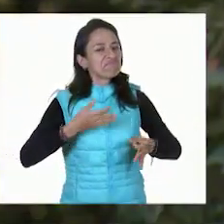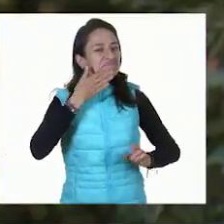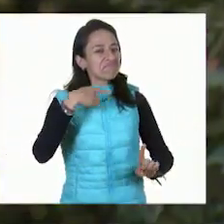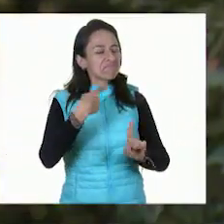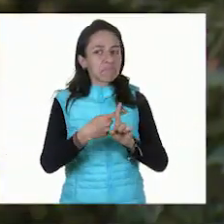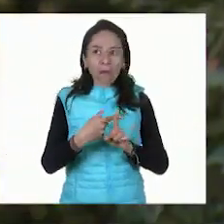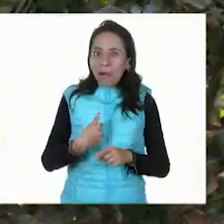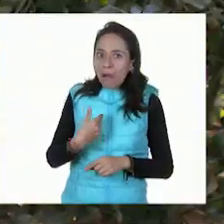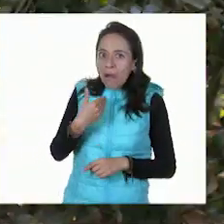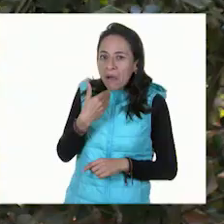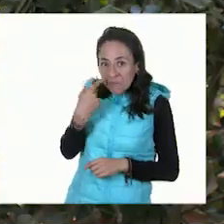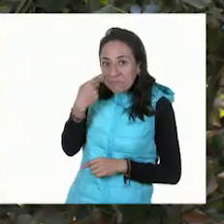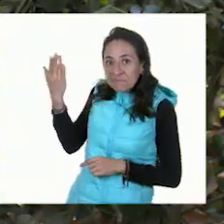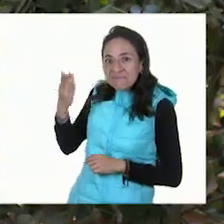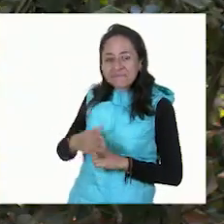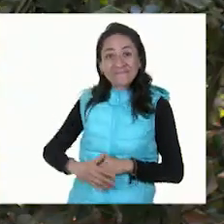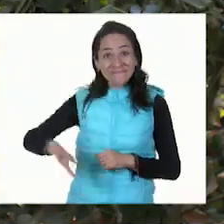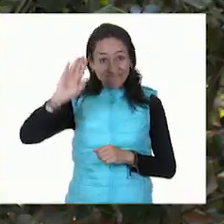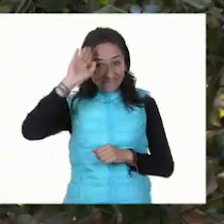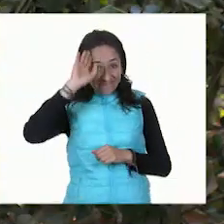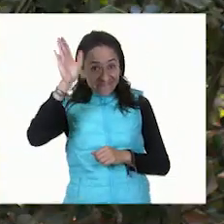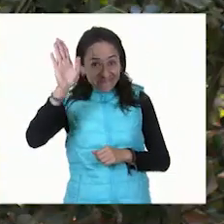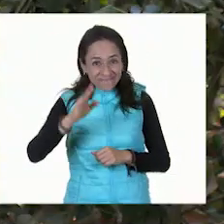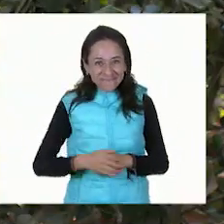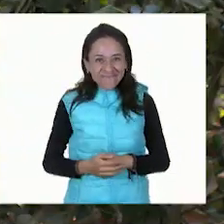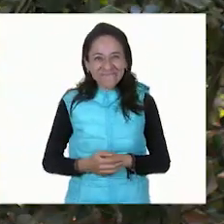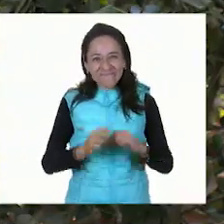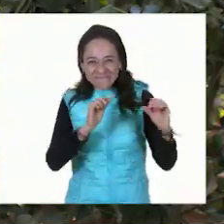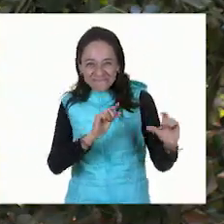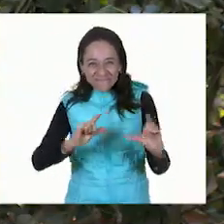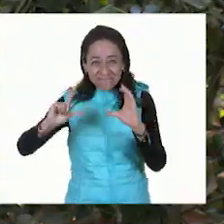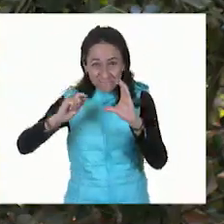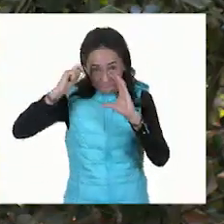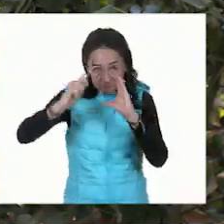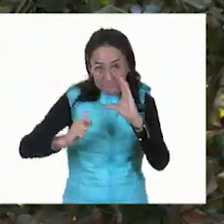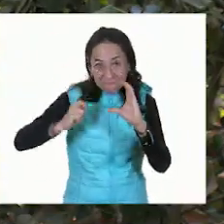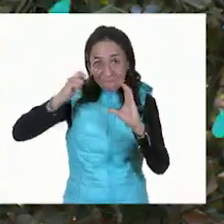¡Hola! ¡Vamos a ver el siguiente video!